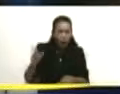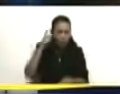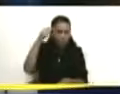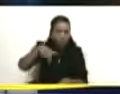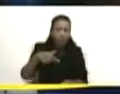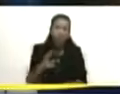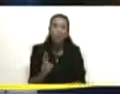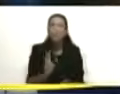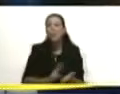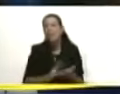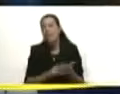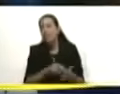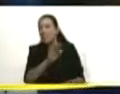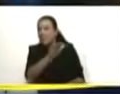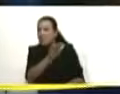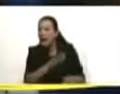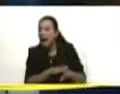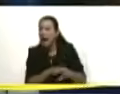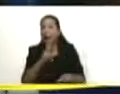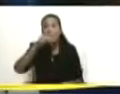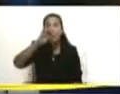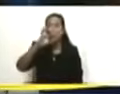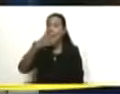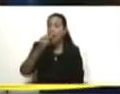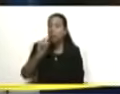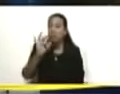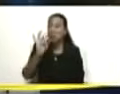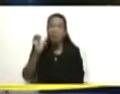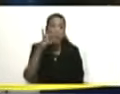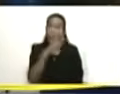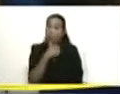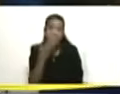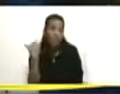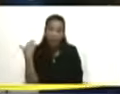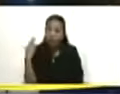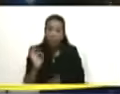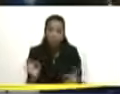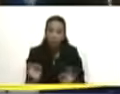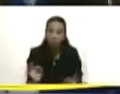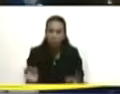Bueno, realmente el Mostacho Fest no existía.